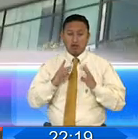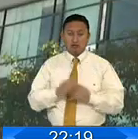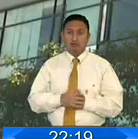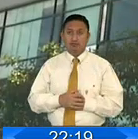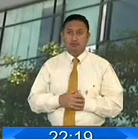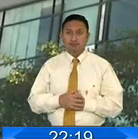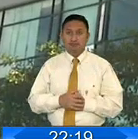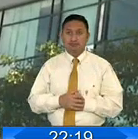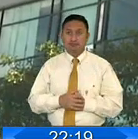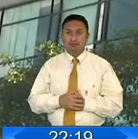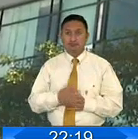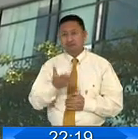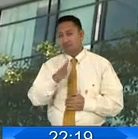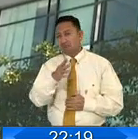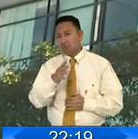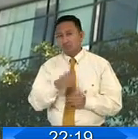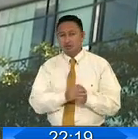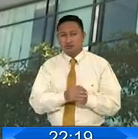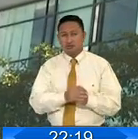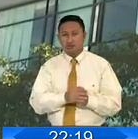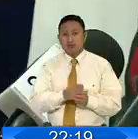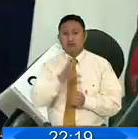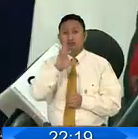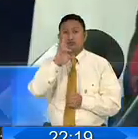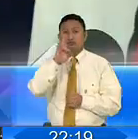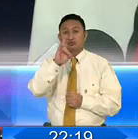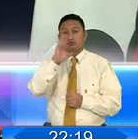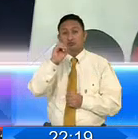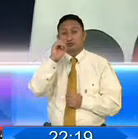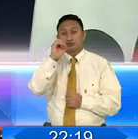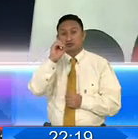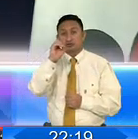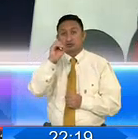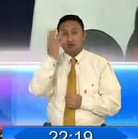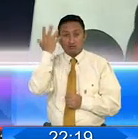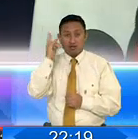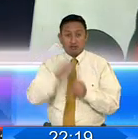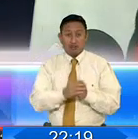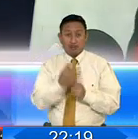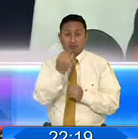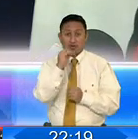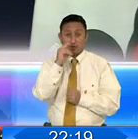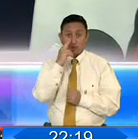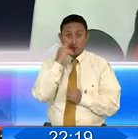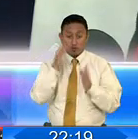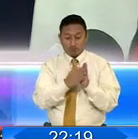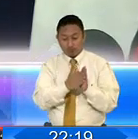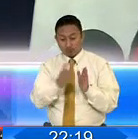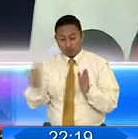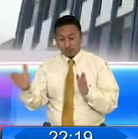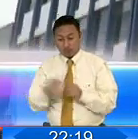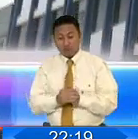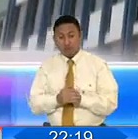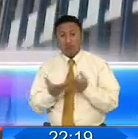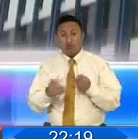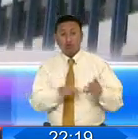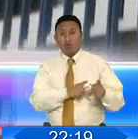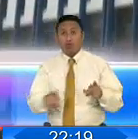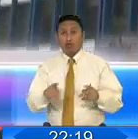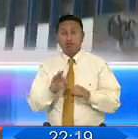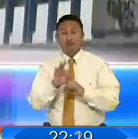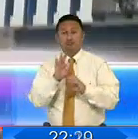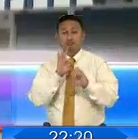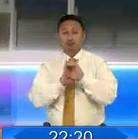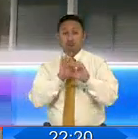Con lo que más menos, tendría a su favor 70 días a partir del 14 de junio. Esto retrasa los planes del Consejo de